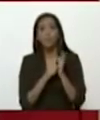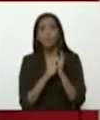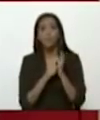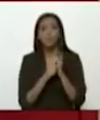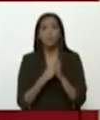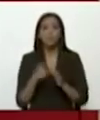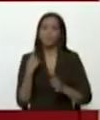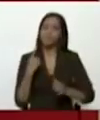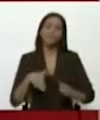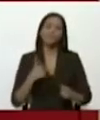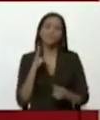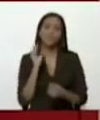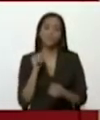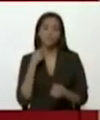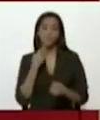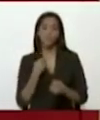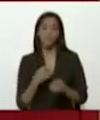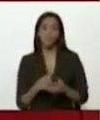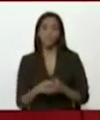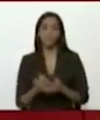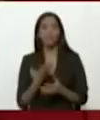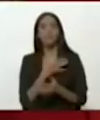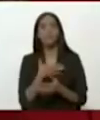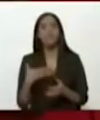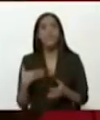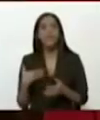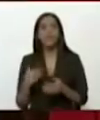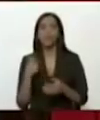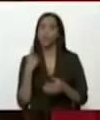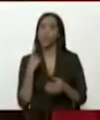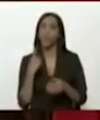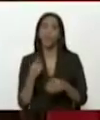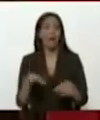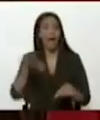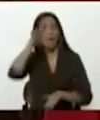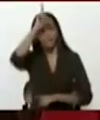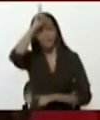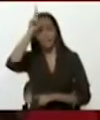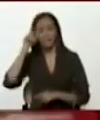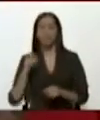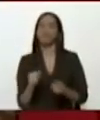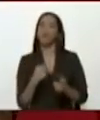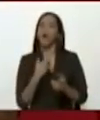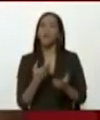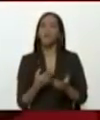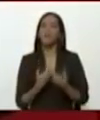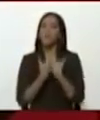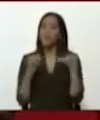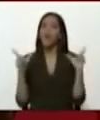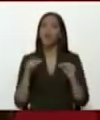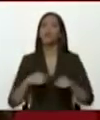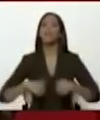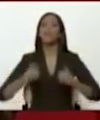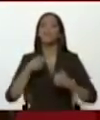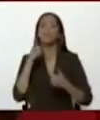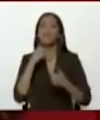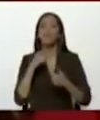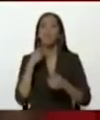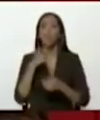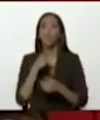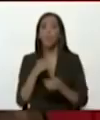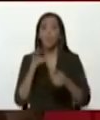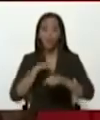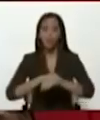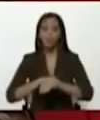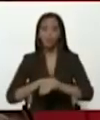sacar es que él dice que quiere, que lo único que él se arrepiente es de no haber liberado a más presos políticos. Ahora yo me pregunto, aquí